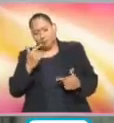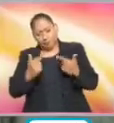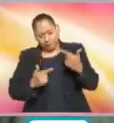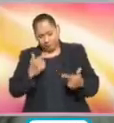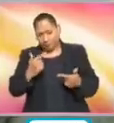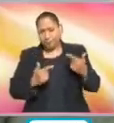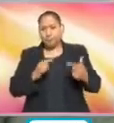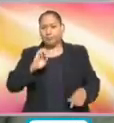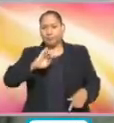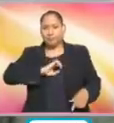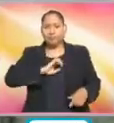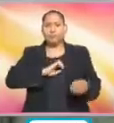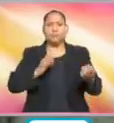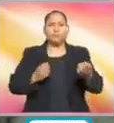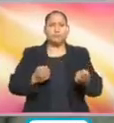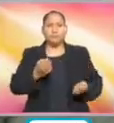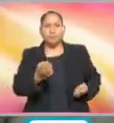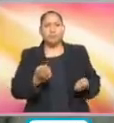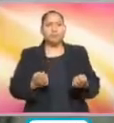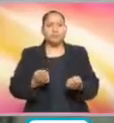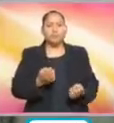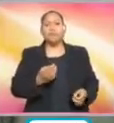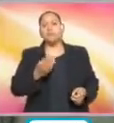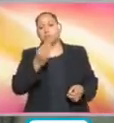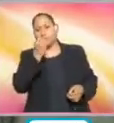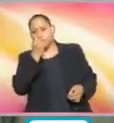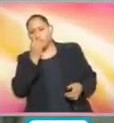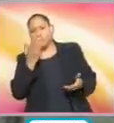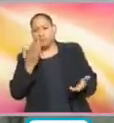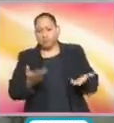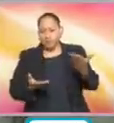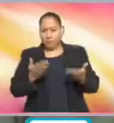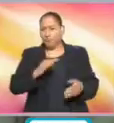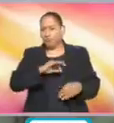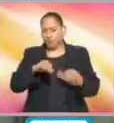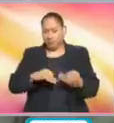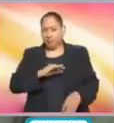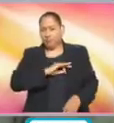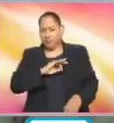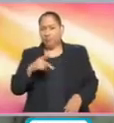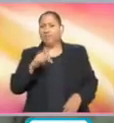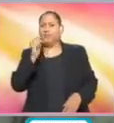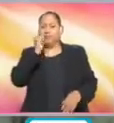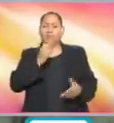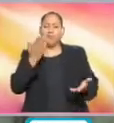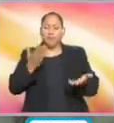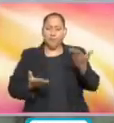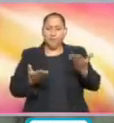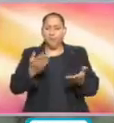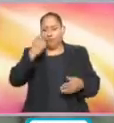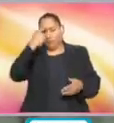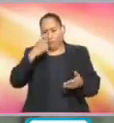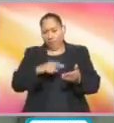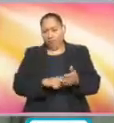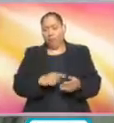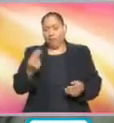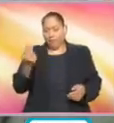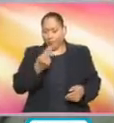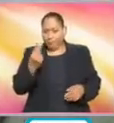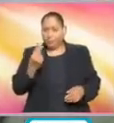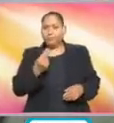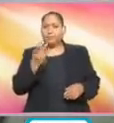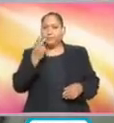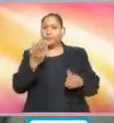gimnasio, entrenando, comer con medida, todo se puede en la vida, pero con medida. Y bueno, yo creo que más que nada ese